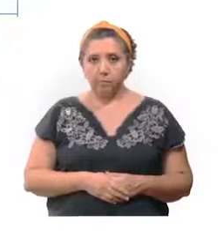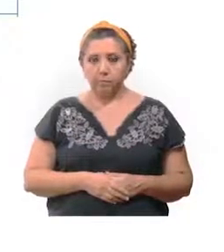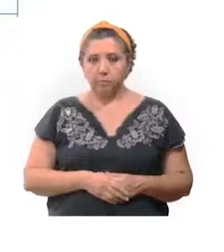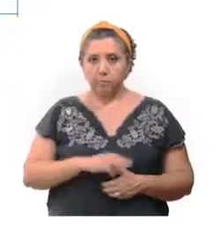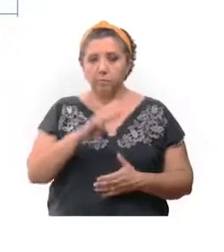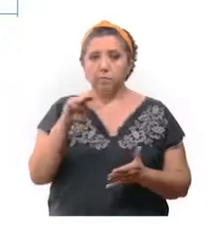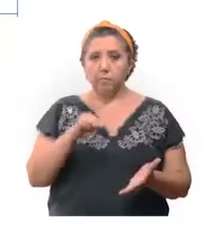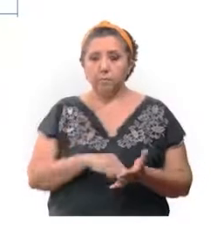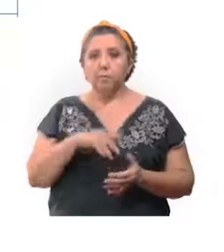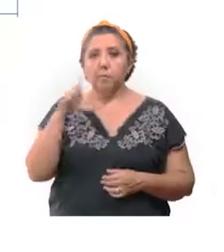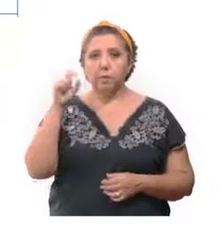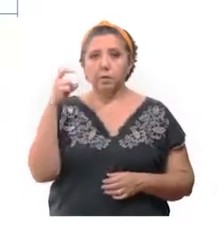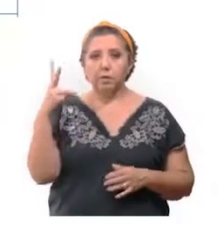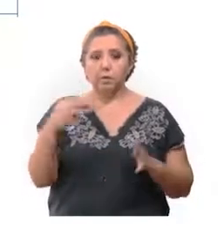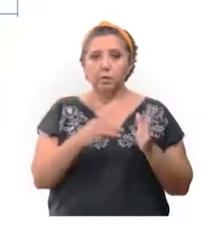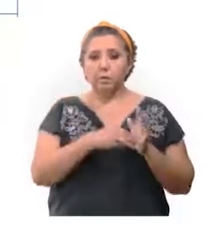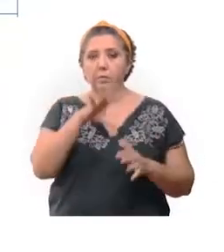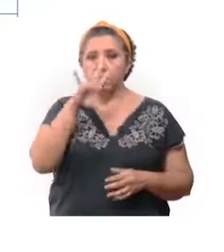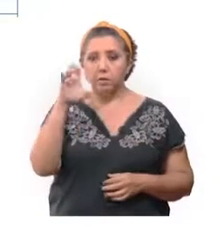Mérida con